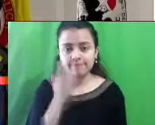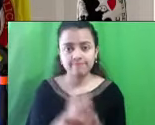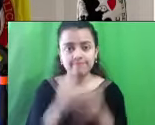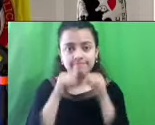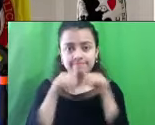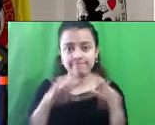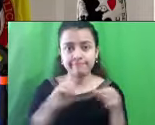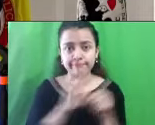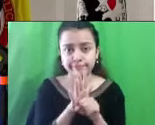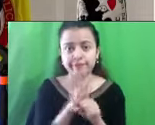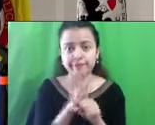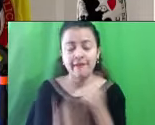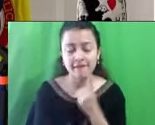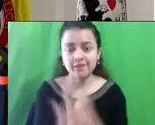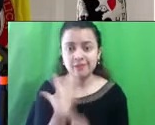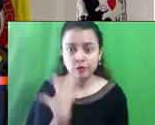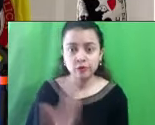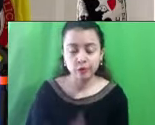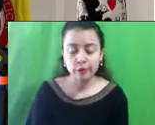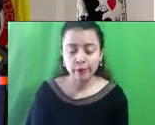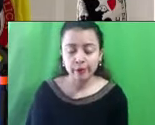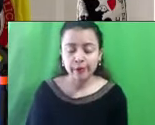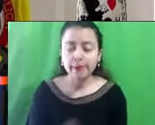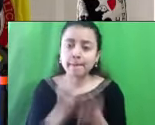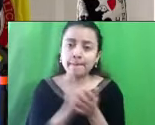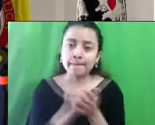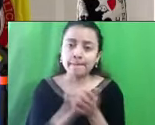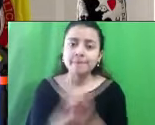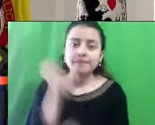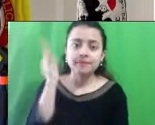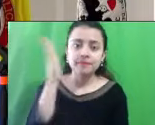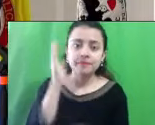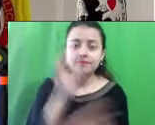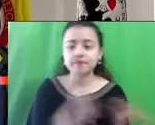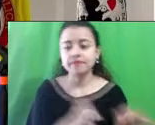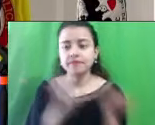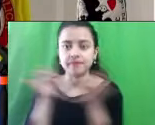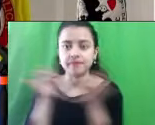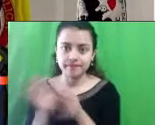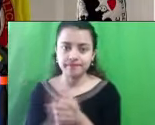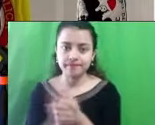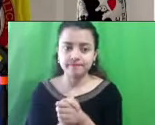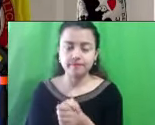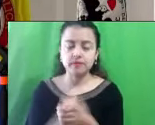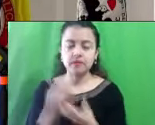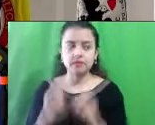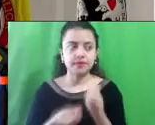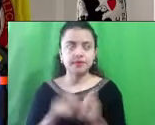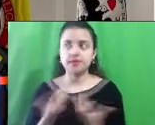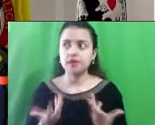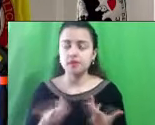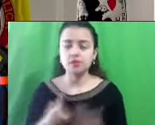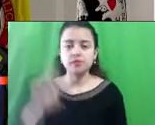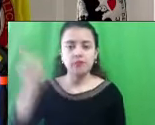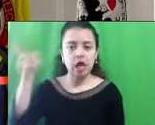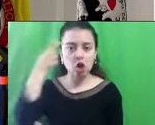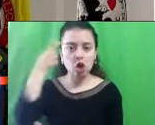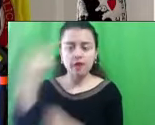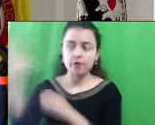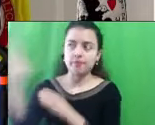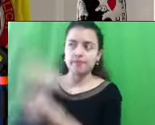pandemia, lo que obligó al gobierno nacional y a nivel mundial a tomar unas acciones de aislamiento y